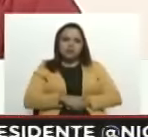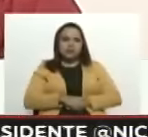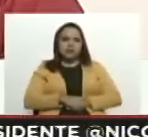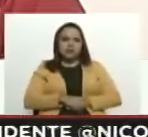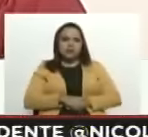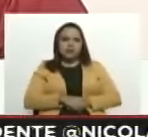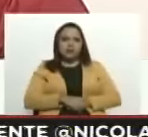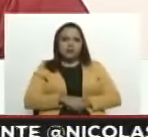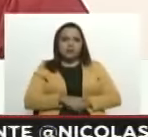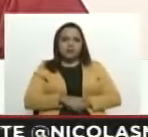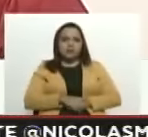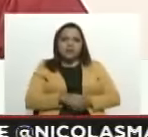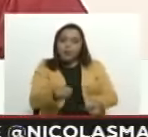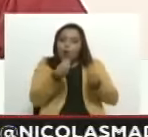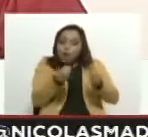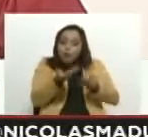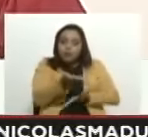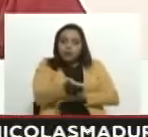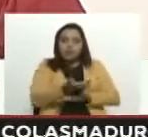¿Cómo?